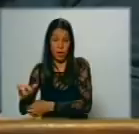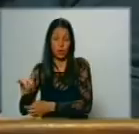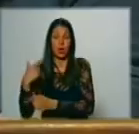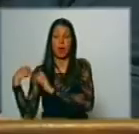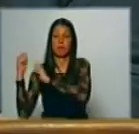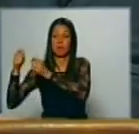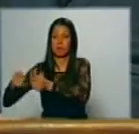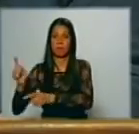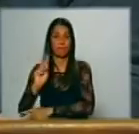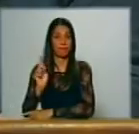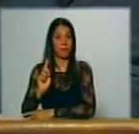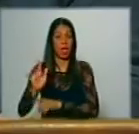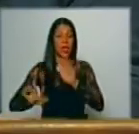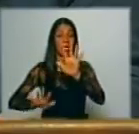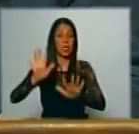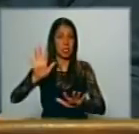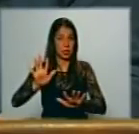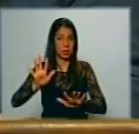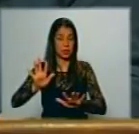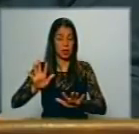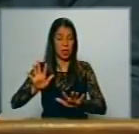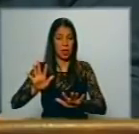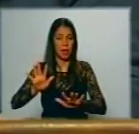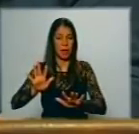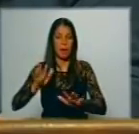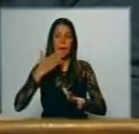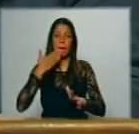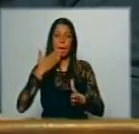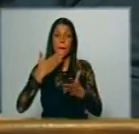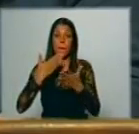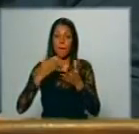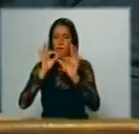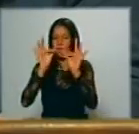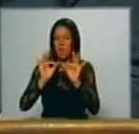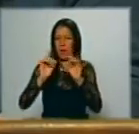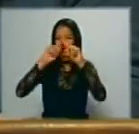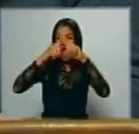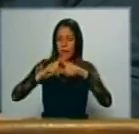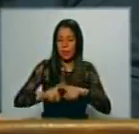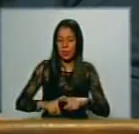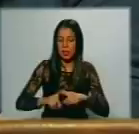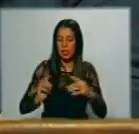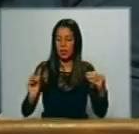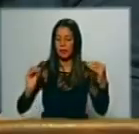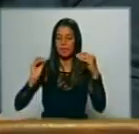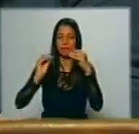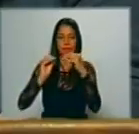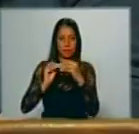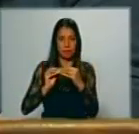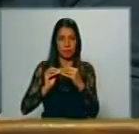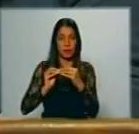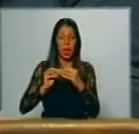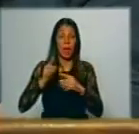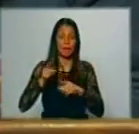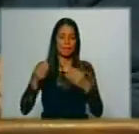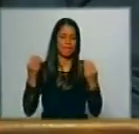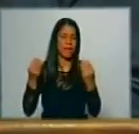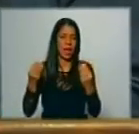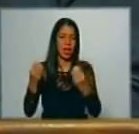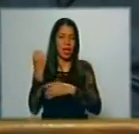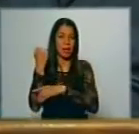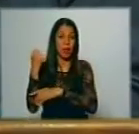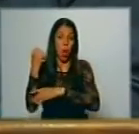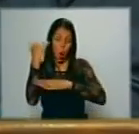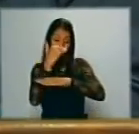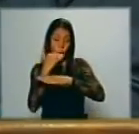funcionaria. 15. Dictar las providencias administrativas vinculadas con el cabal cumplimiento y